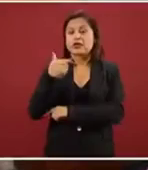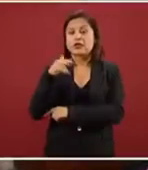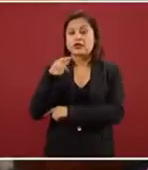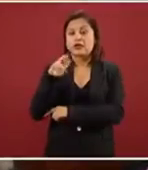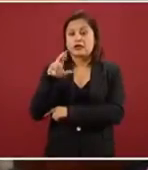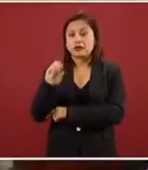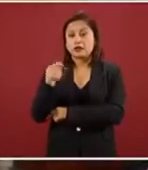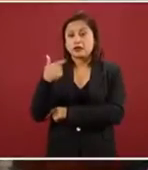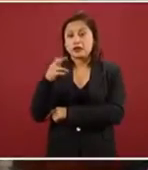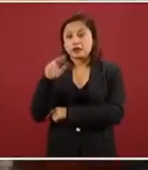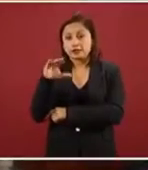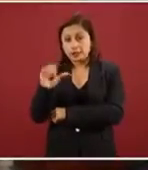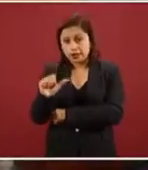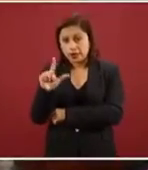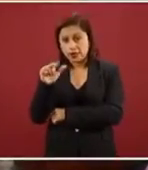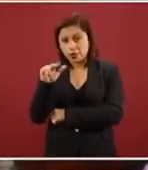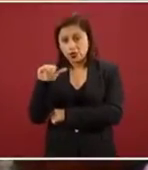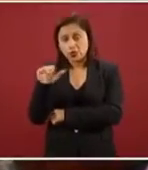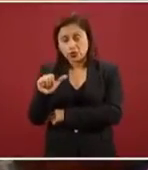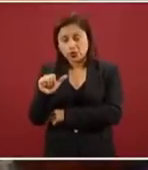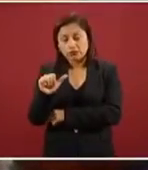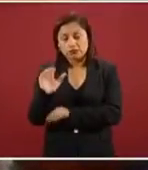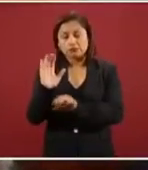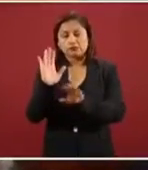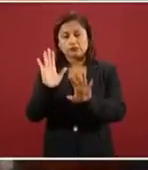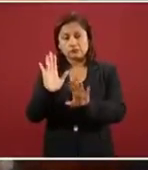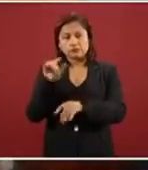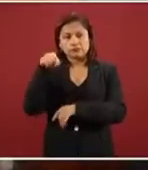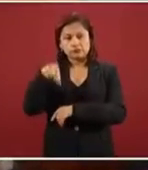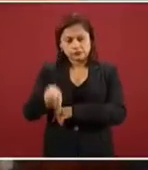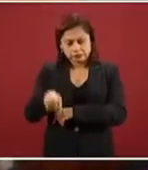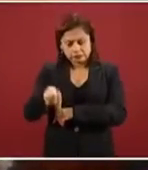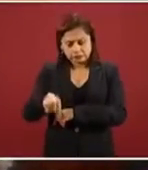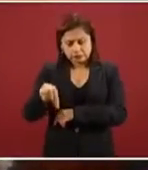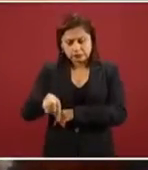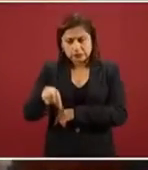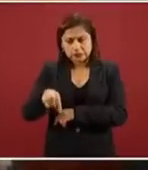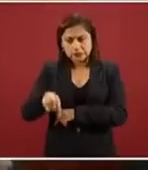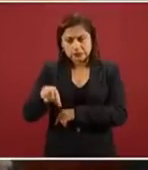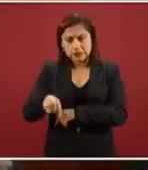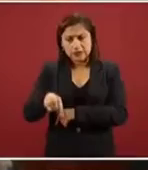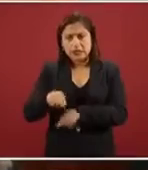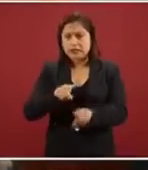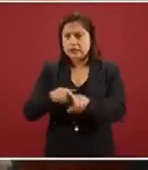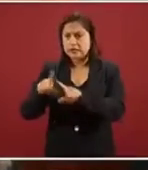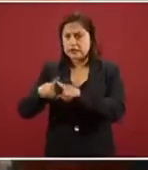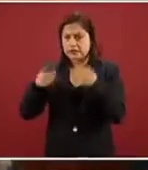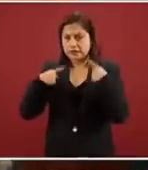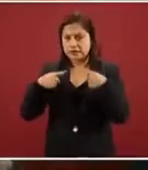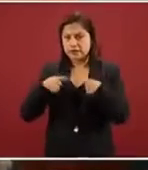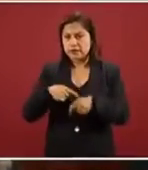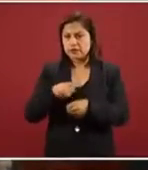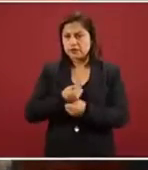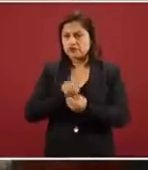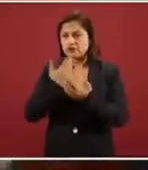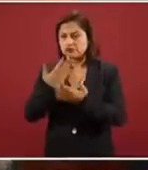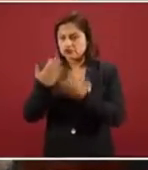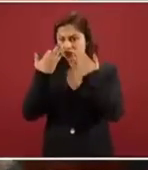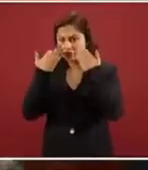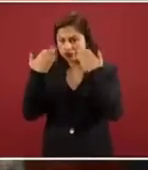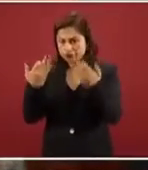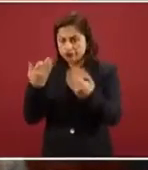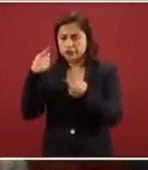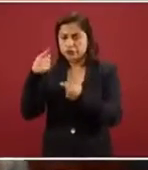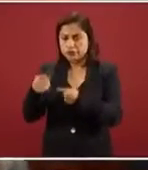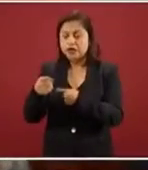Aquí, esta figura… a los testigos protegidos los amenazaban, incluso los torturaban, pero en